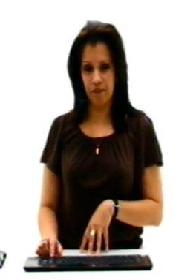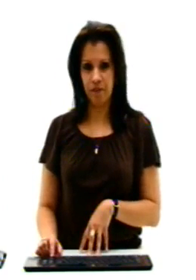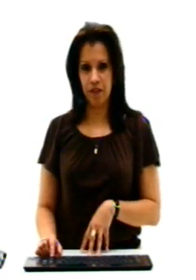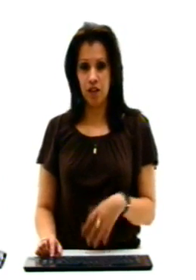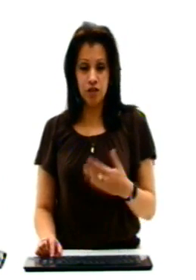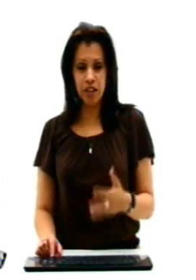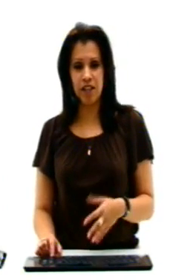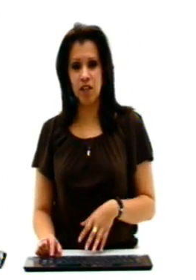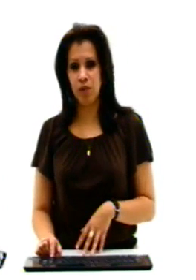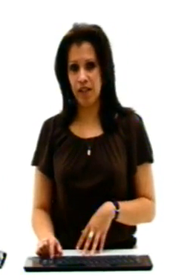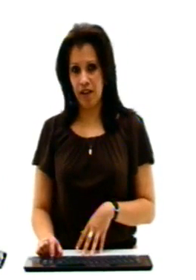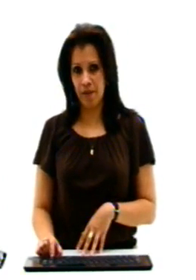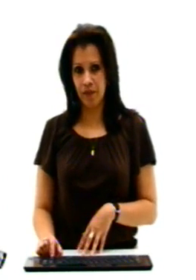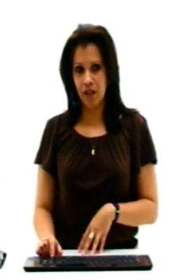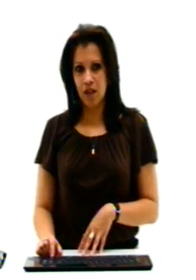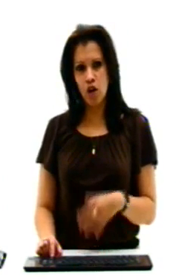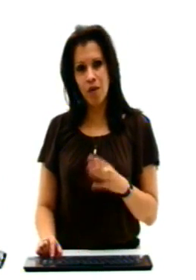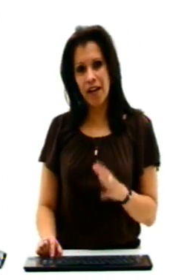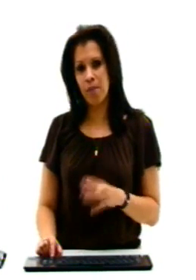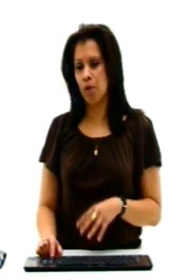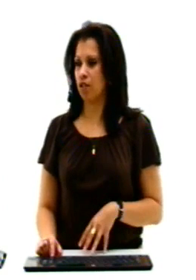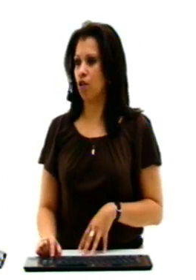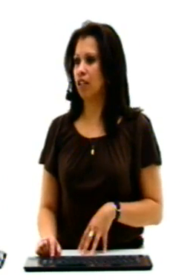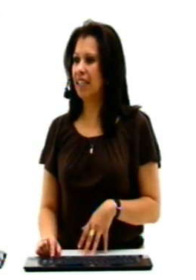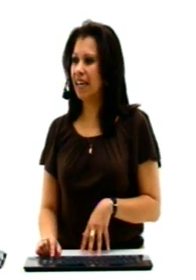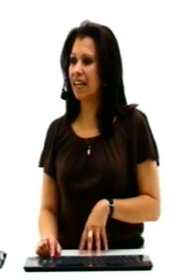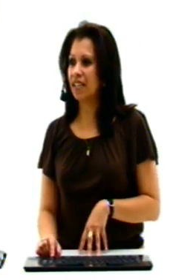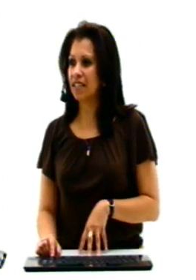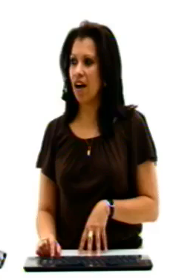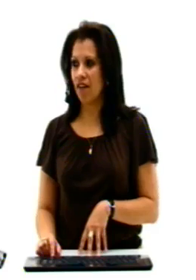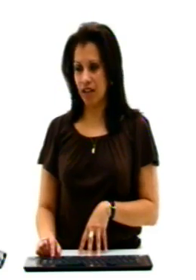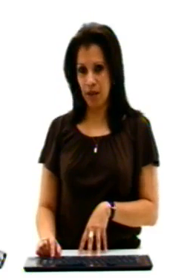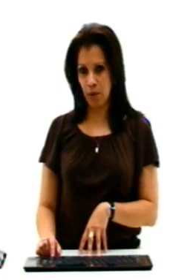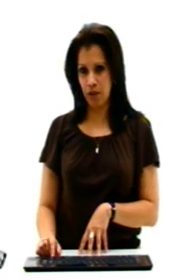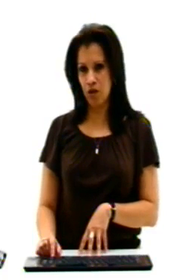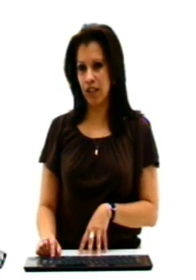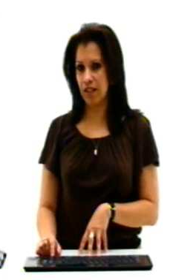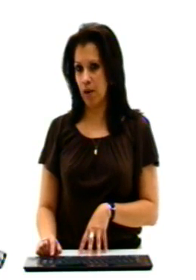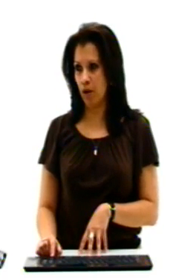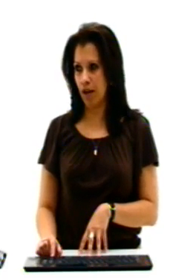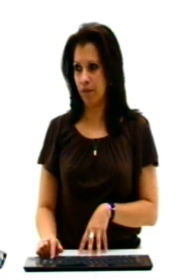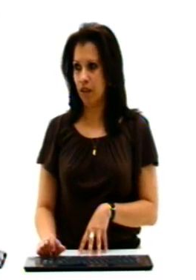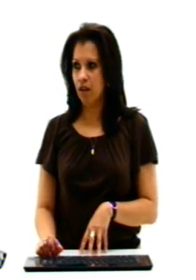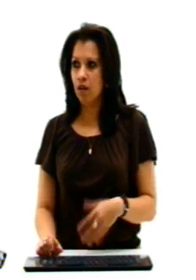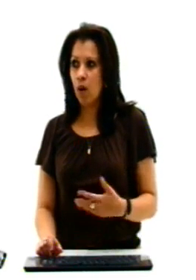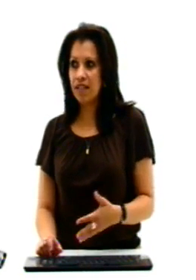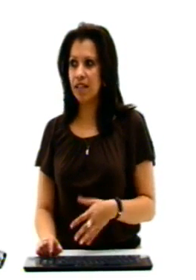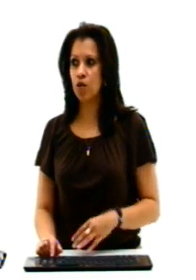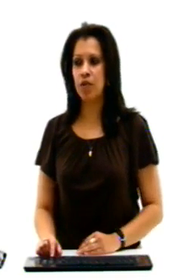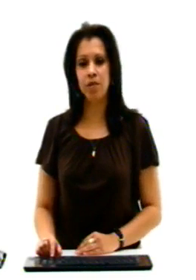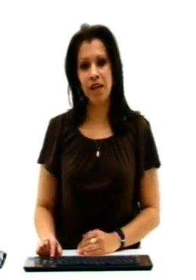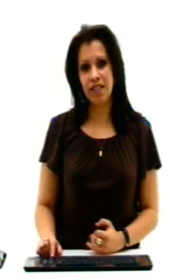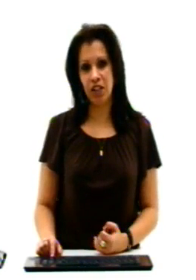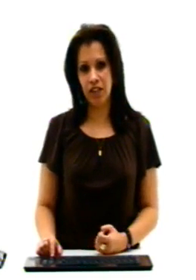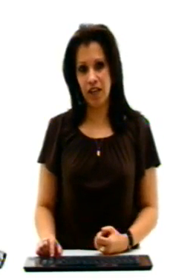colonial Yo sé que ya tienen una idea Cómo era la población Y qué realizaba esa población en esa época Cuáles